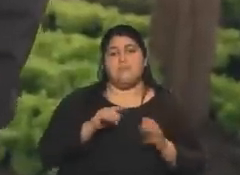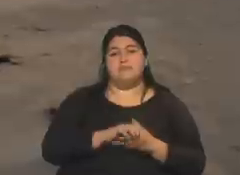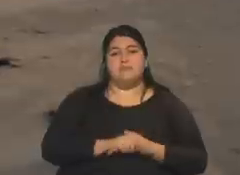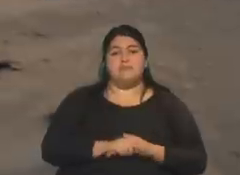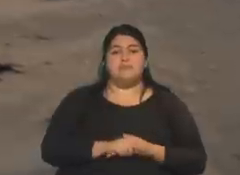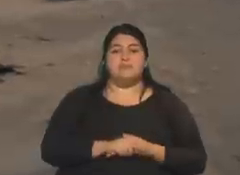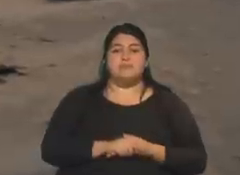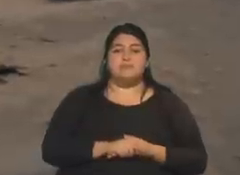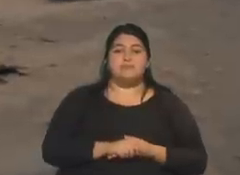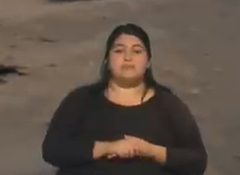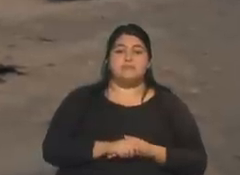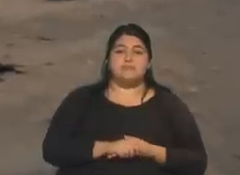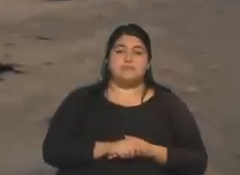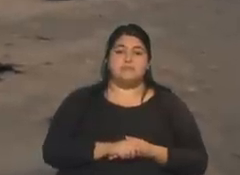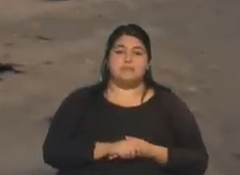la verdura.